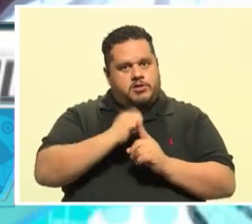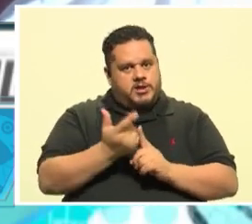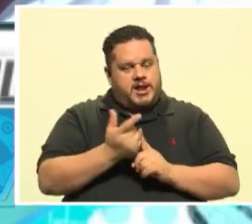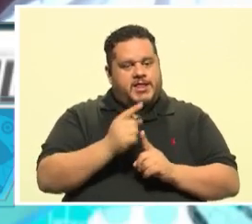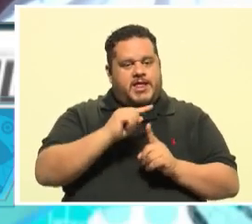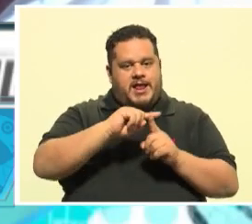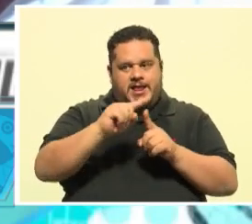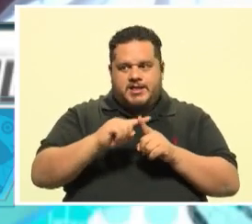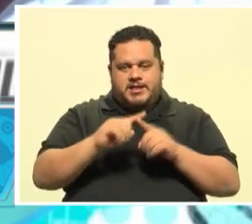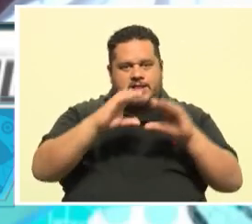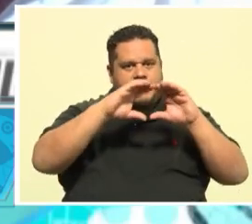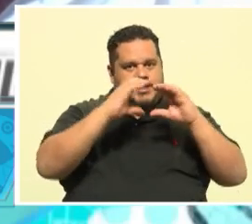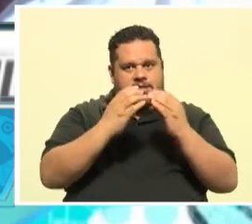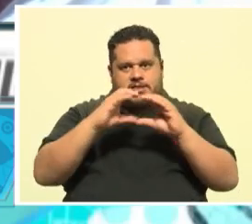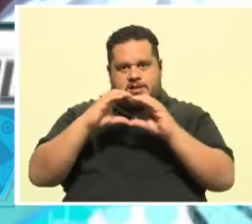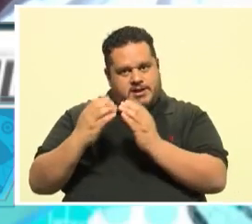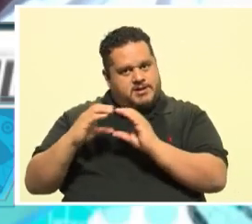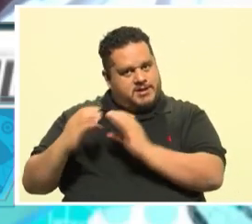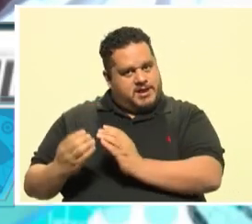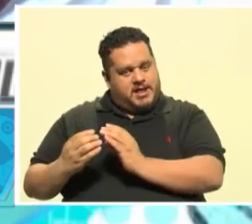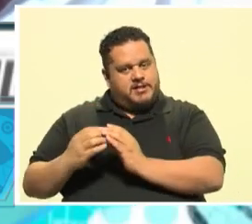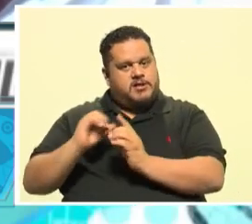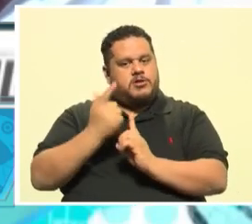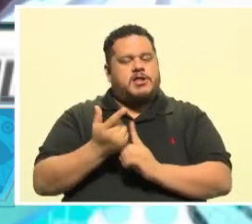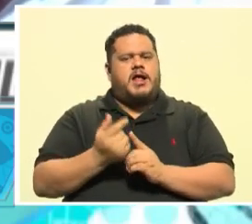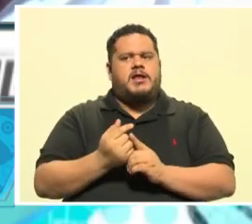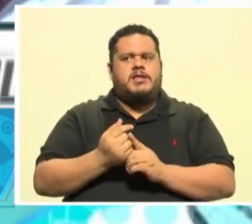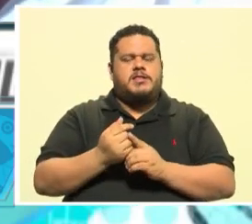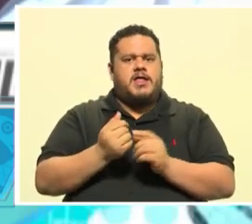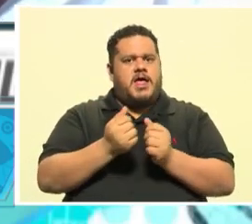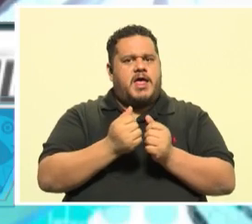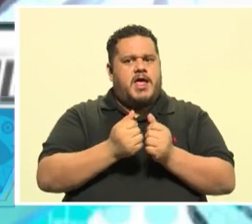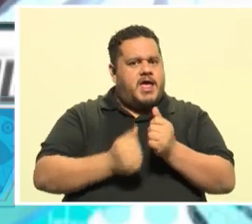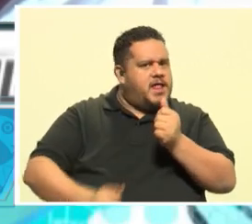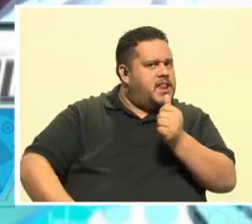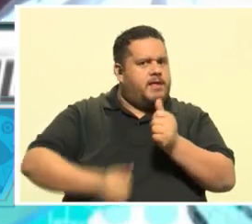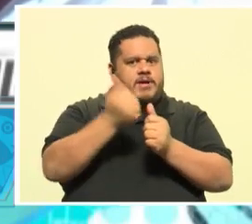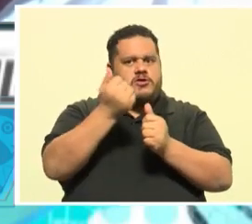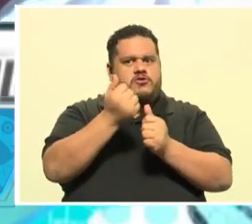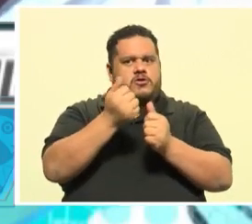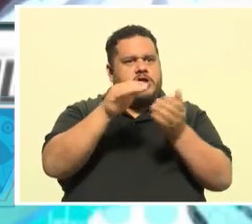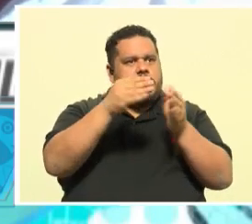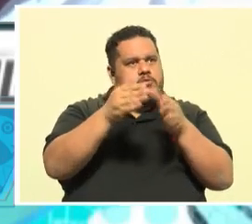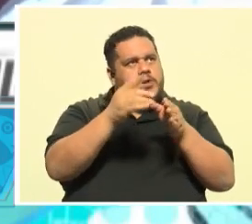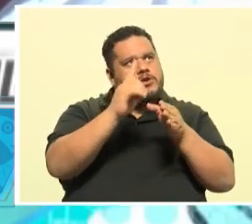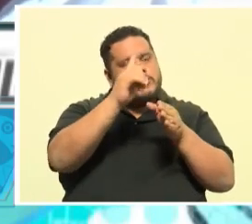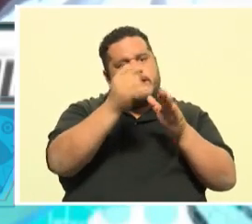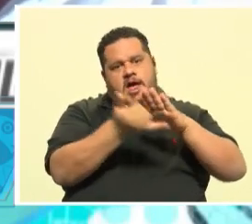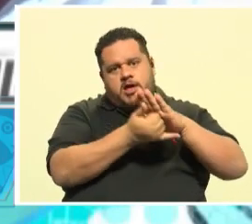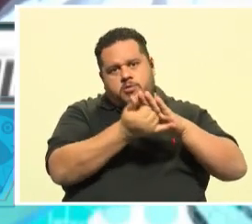pública. En segundo lugar, tenemos la enorme irresponsabilidad del gobierno de Nicaragua y